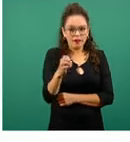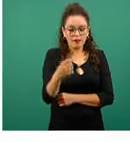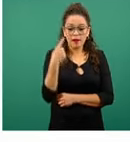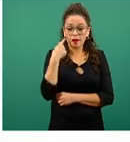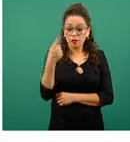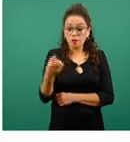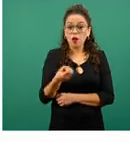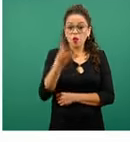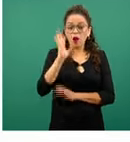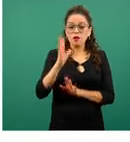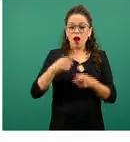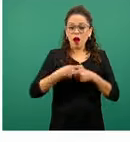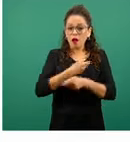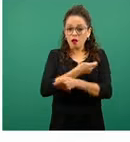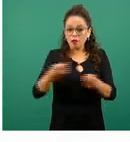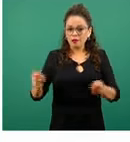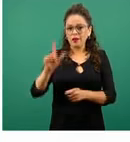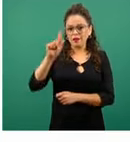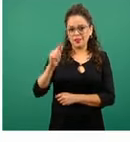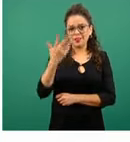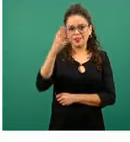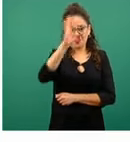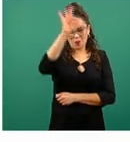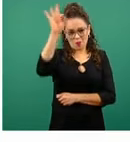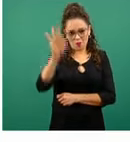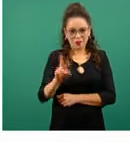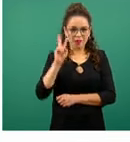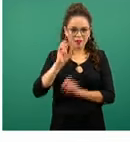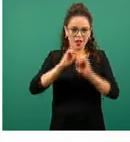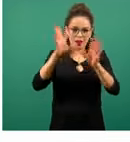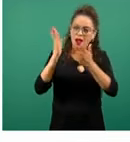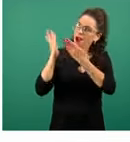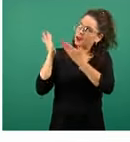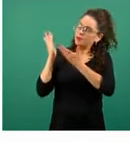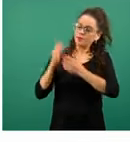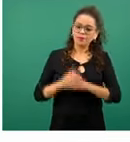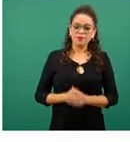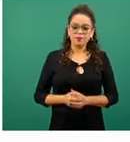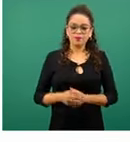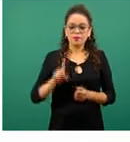del 75%, con además esta reserva de un 3%,